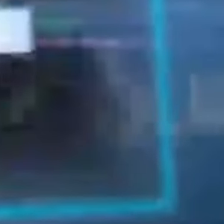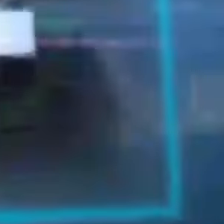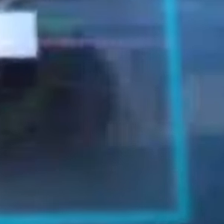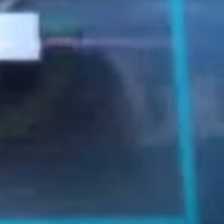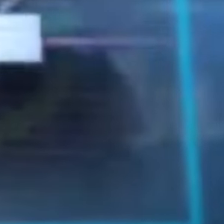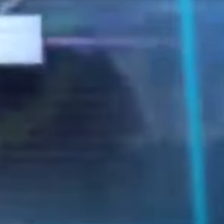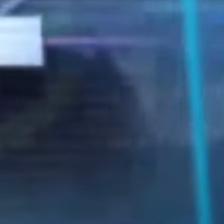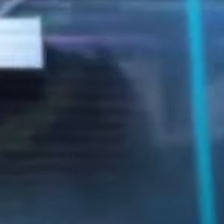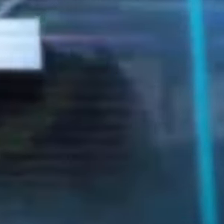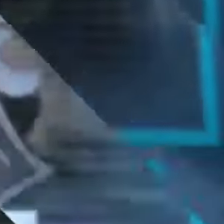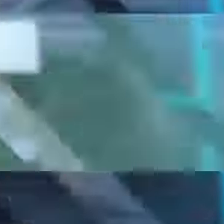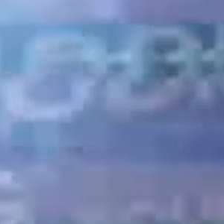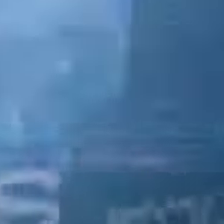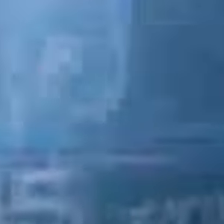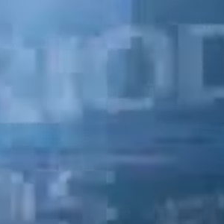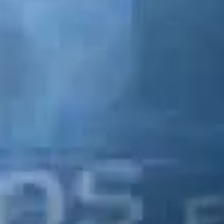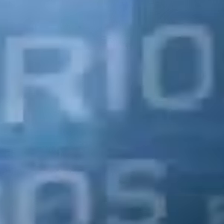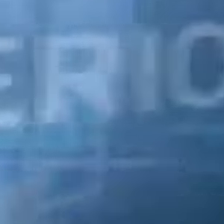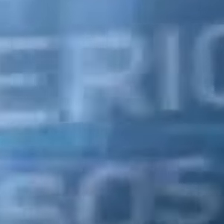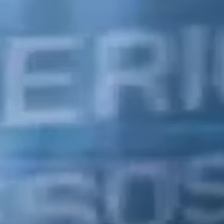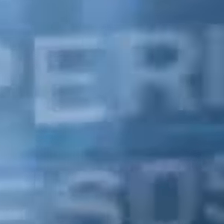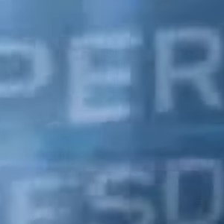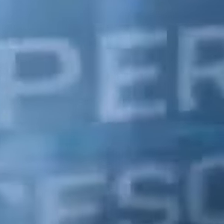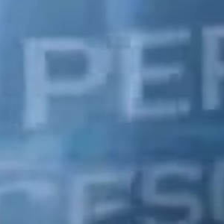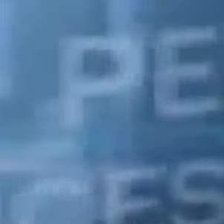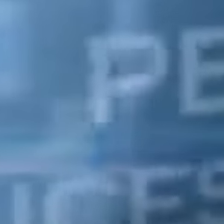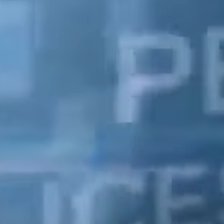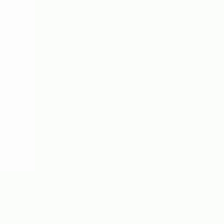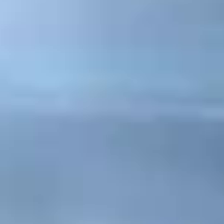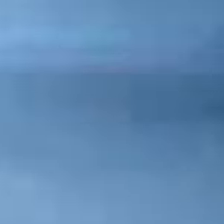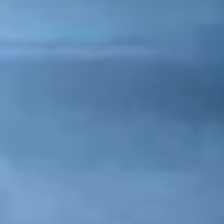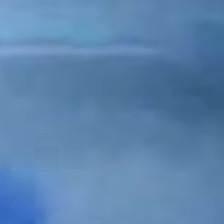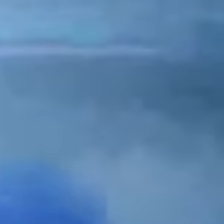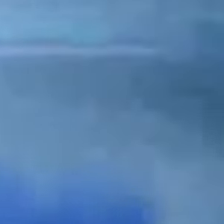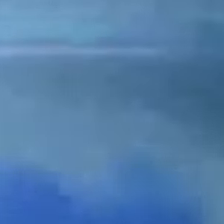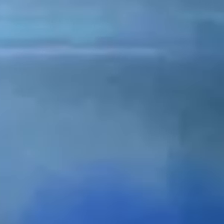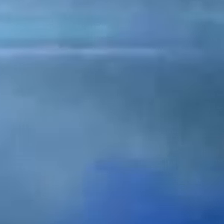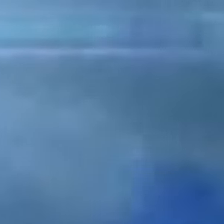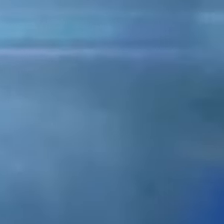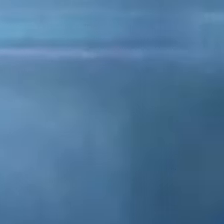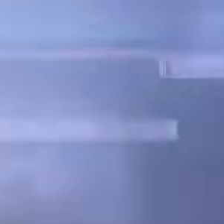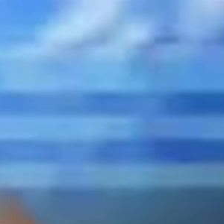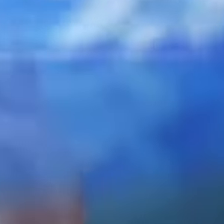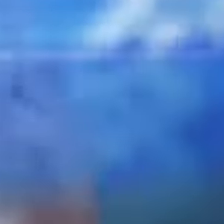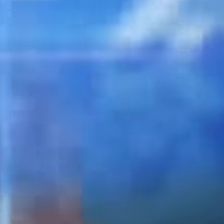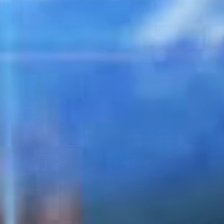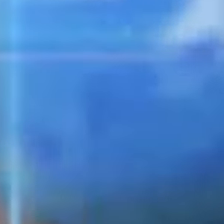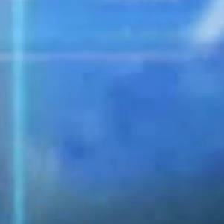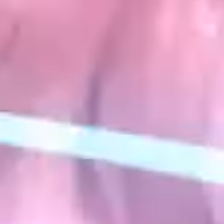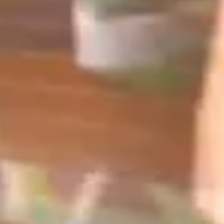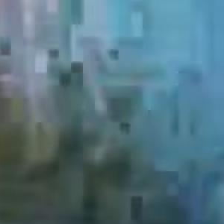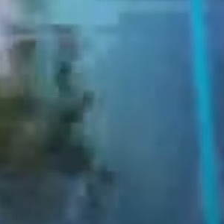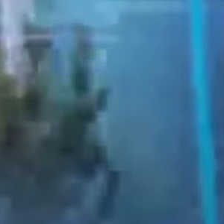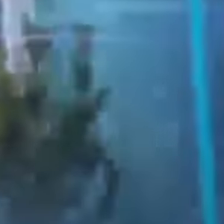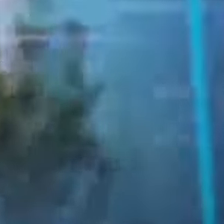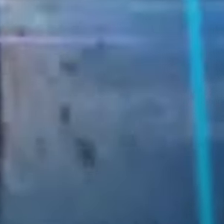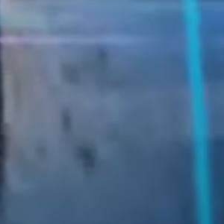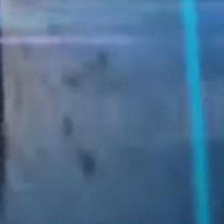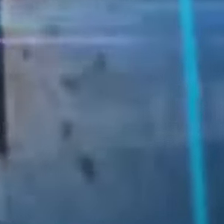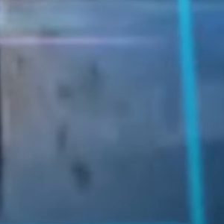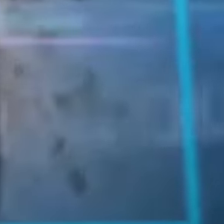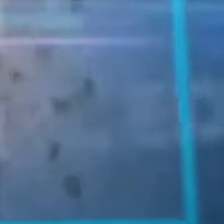Los intentan tener el control de esos sitios. Ellos reinan toda la parte sur de Guayaquil. Las noticias no paran. Aunque no está presente, el